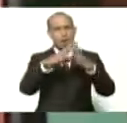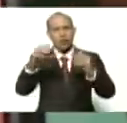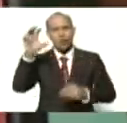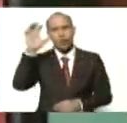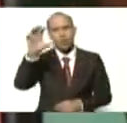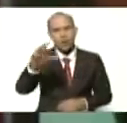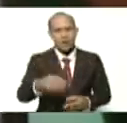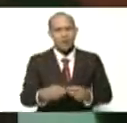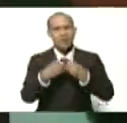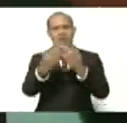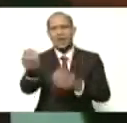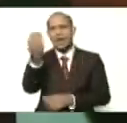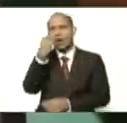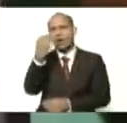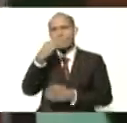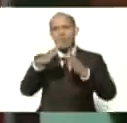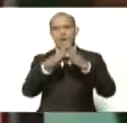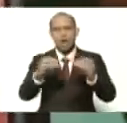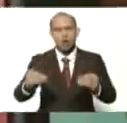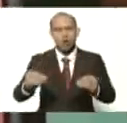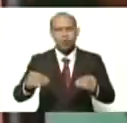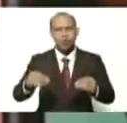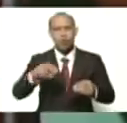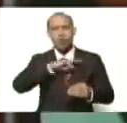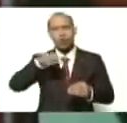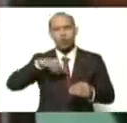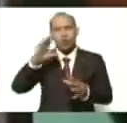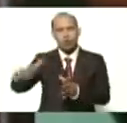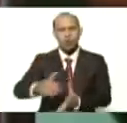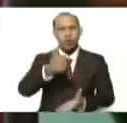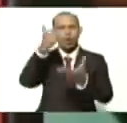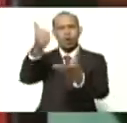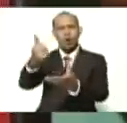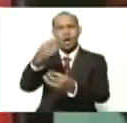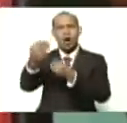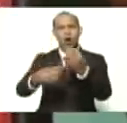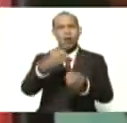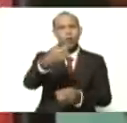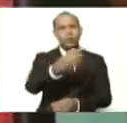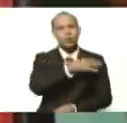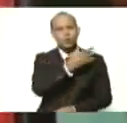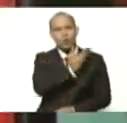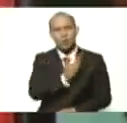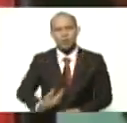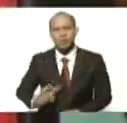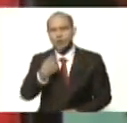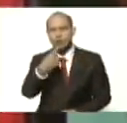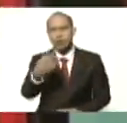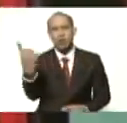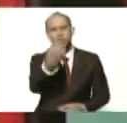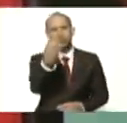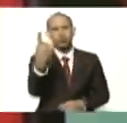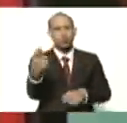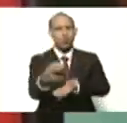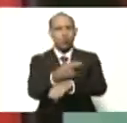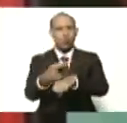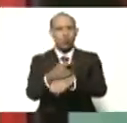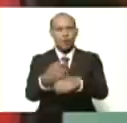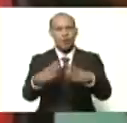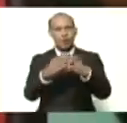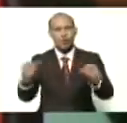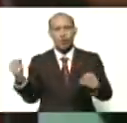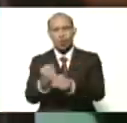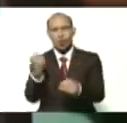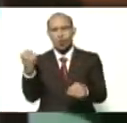seguir alimentando a todos nuestros clubes de todo el país como ustedes lo orientó presidente como un solo gobierno y toda la articulación